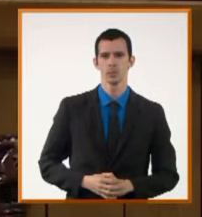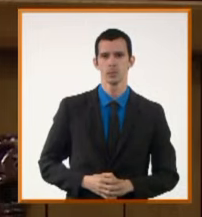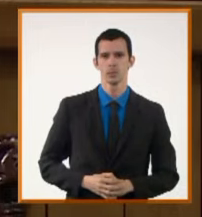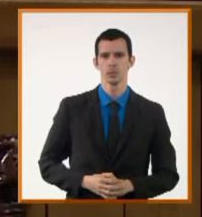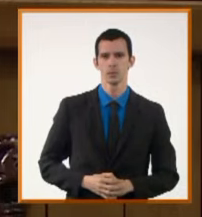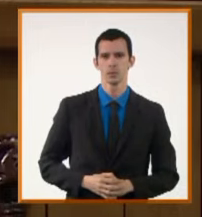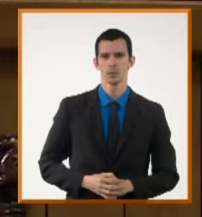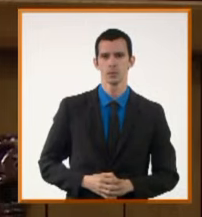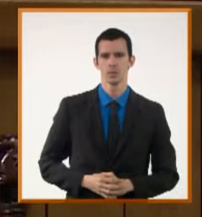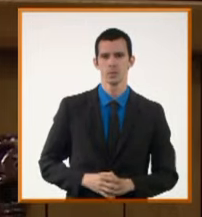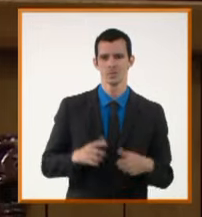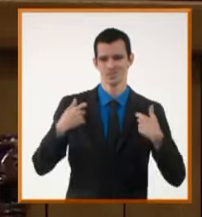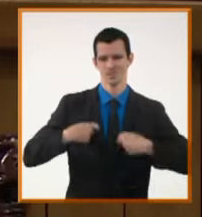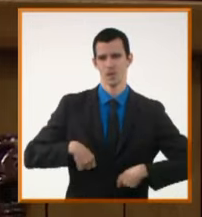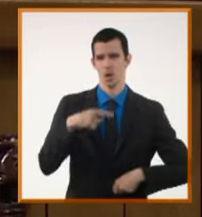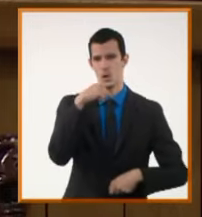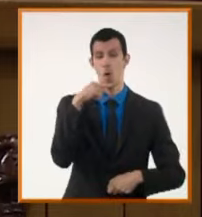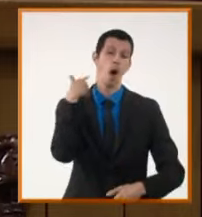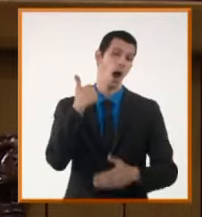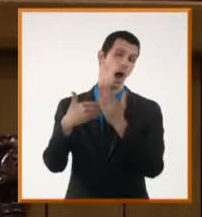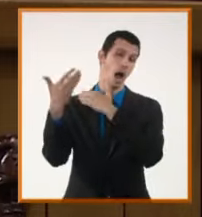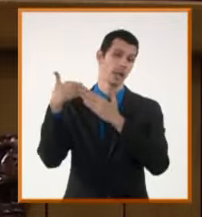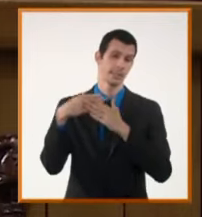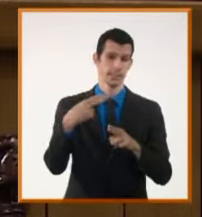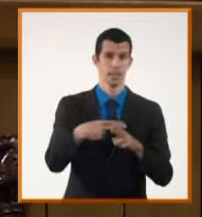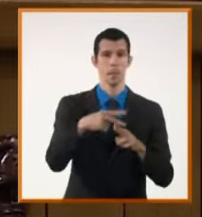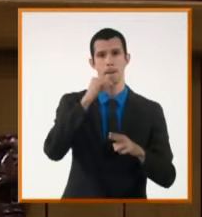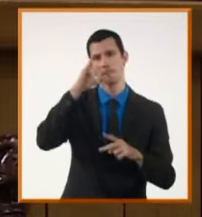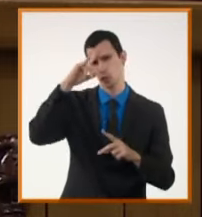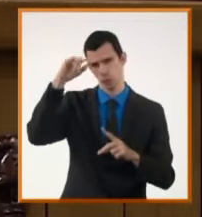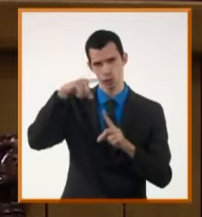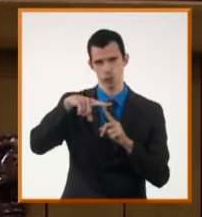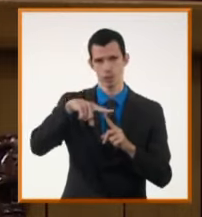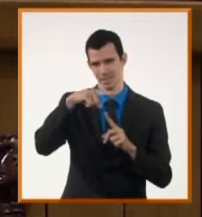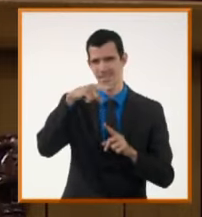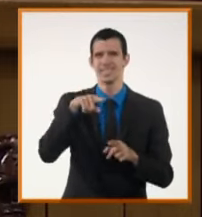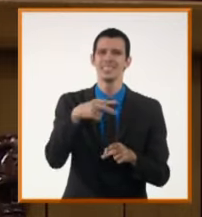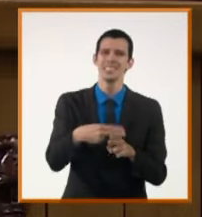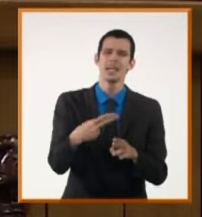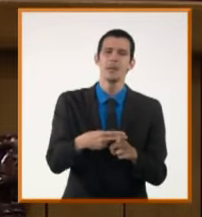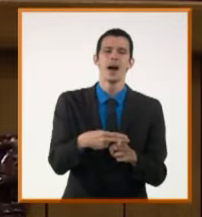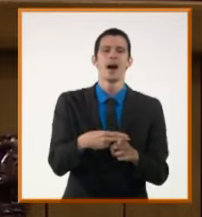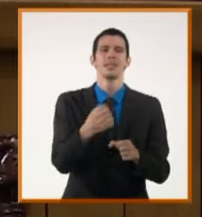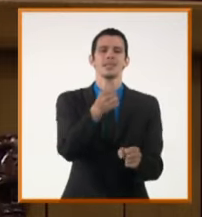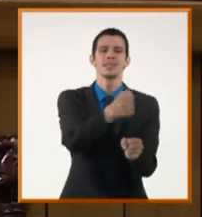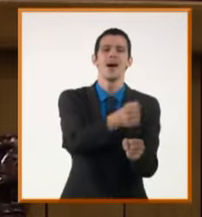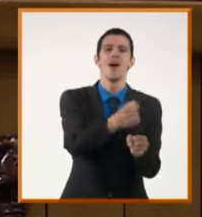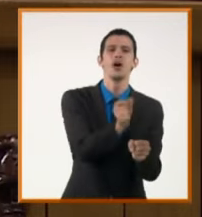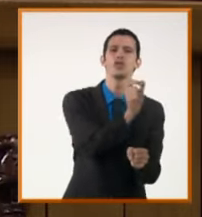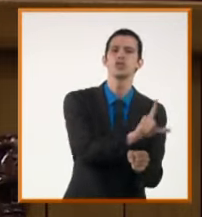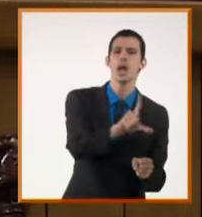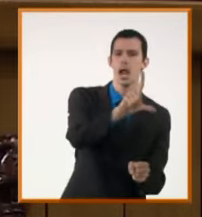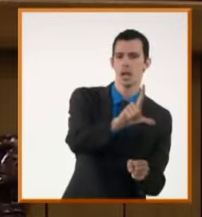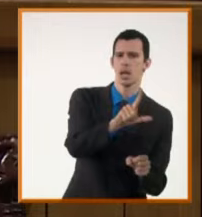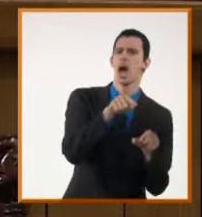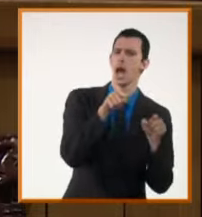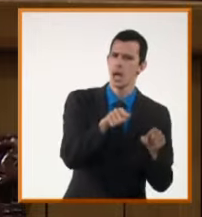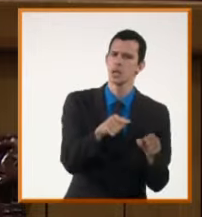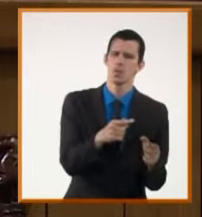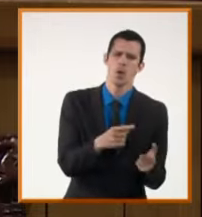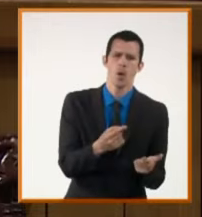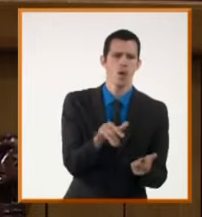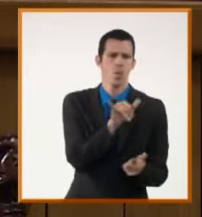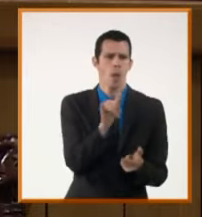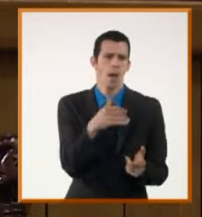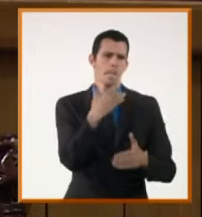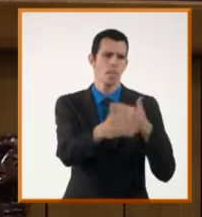están jugando un papel clave en este mundo de las políticas sociales, y vamos a llevarlo hasta que cada